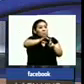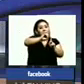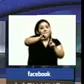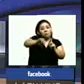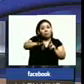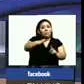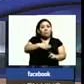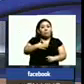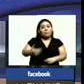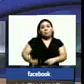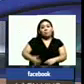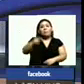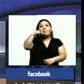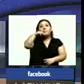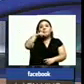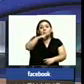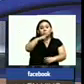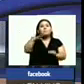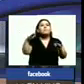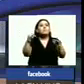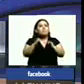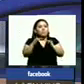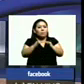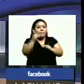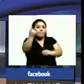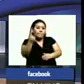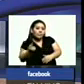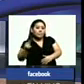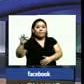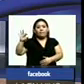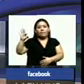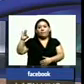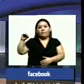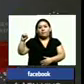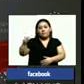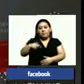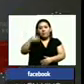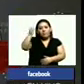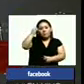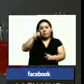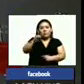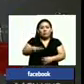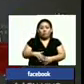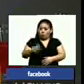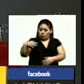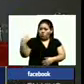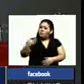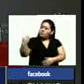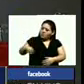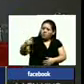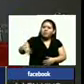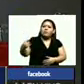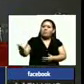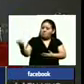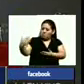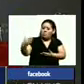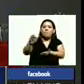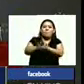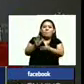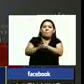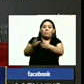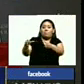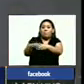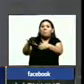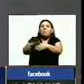el presidente de la República, Nayib Bukele, y también el fiscal general. Nosotros necesitamos que nos paguen ya. El FMLN está en